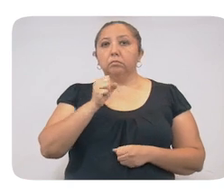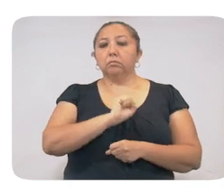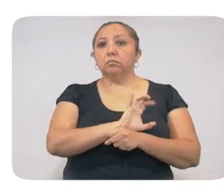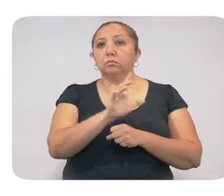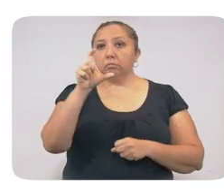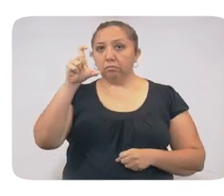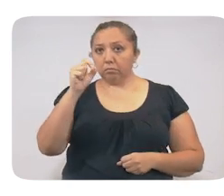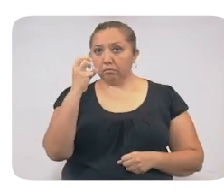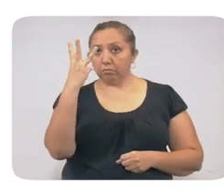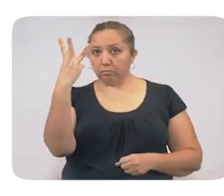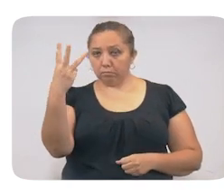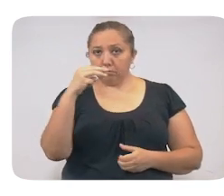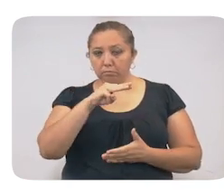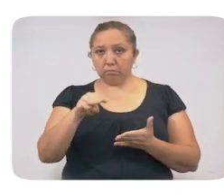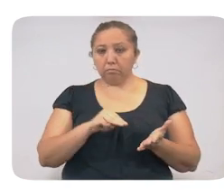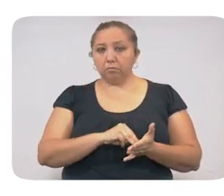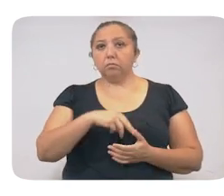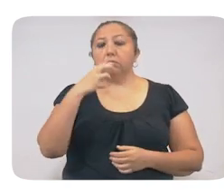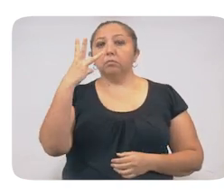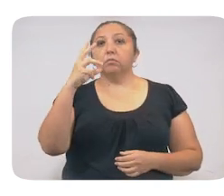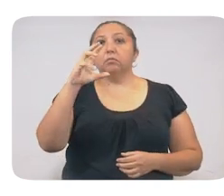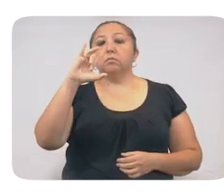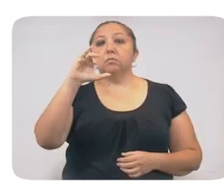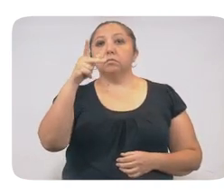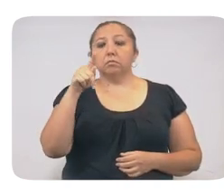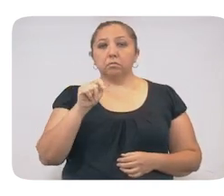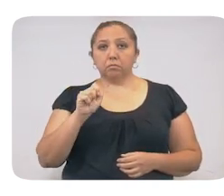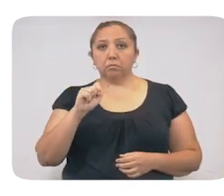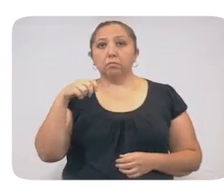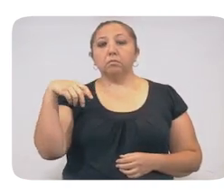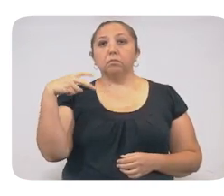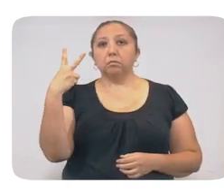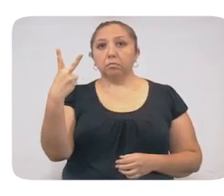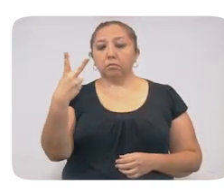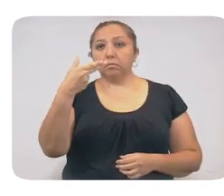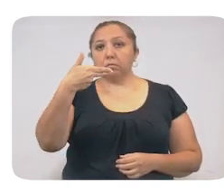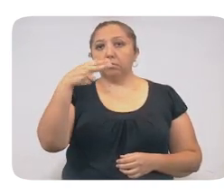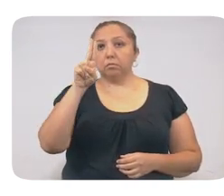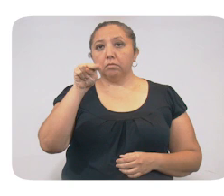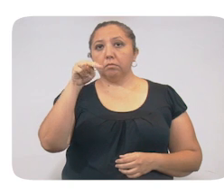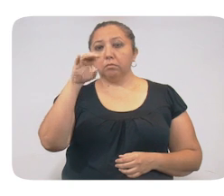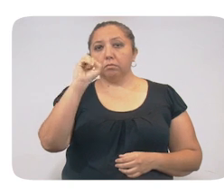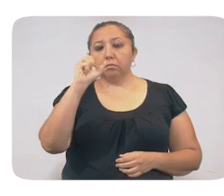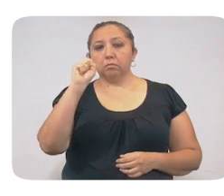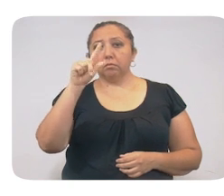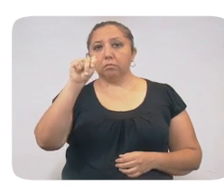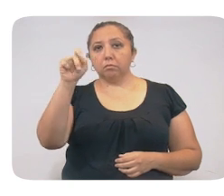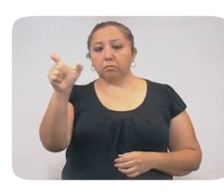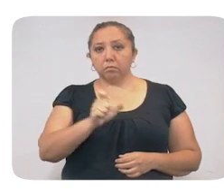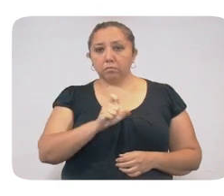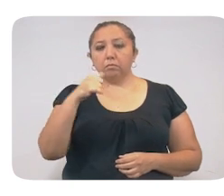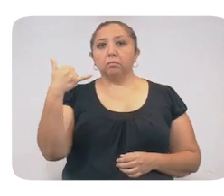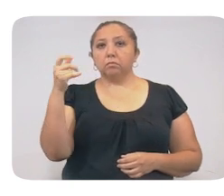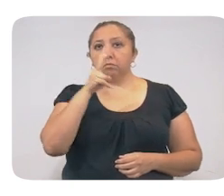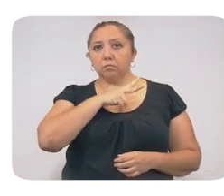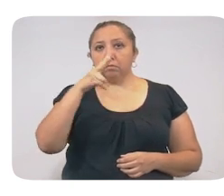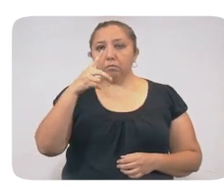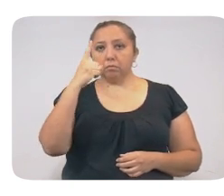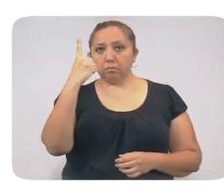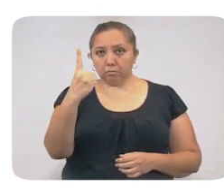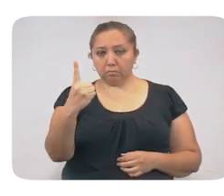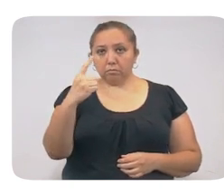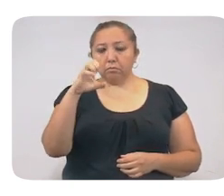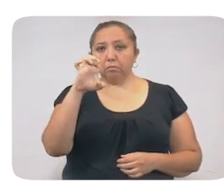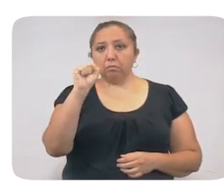en Mérida, 3 en Chiquinzonot, 2 en Junucmá, Zacalum, Tecash y Valladolid, y 1